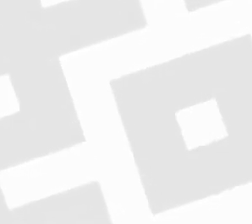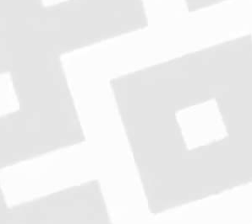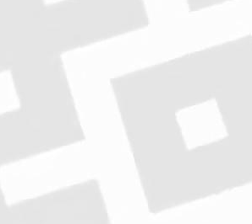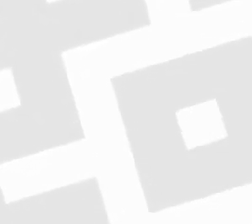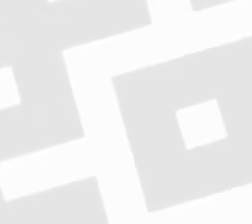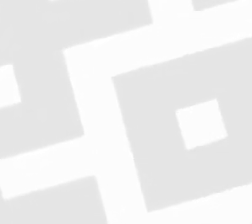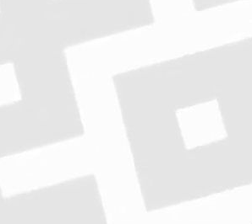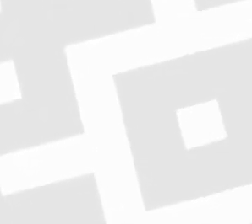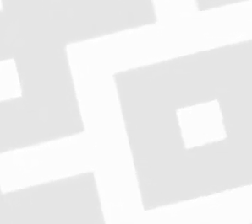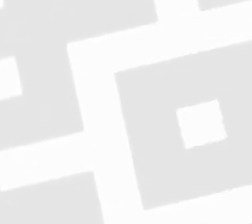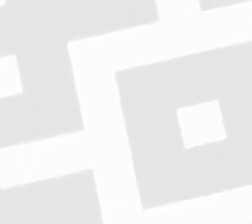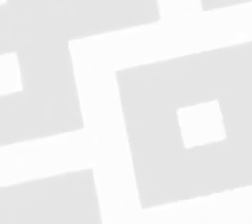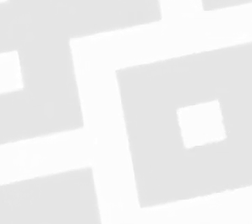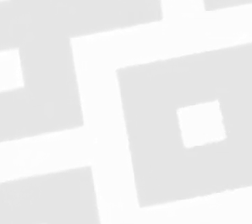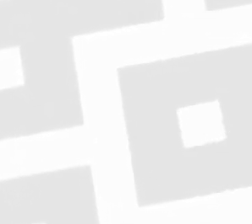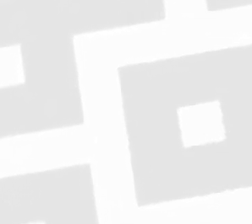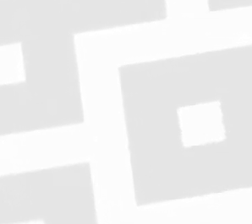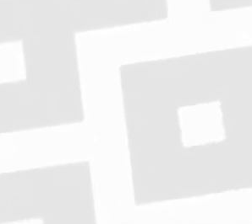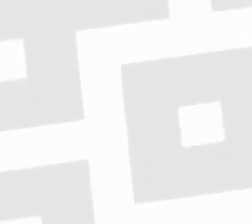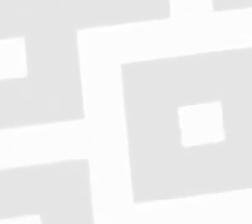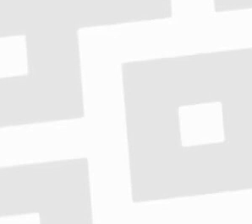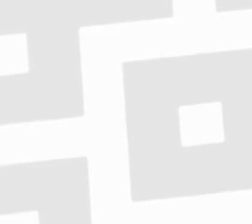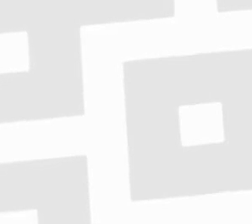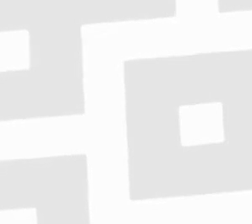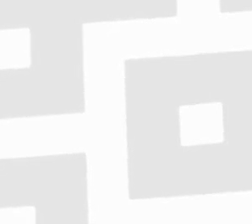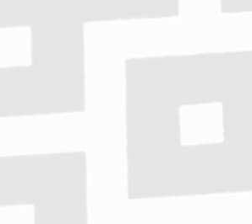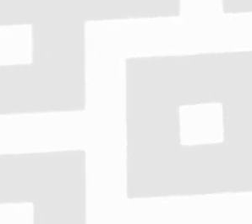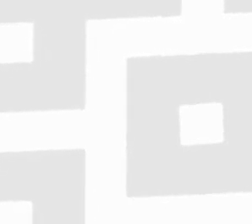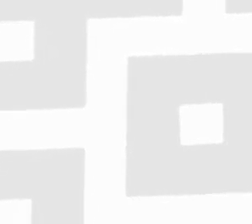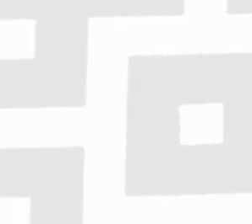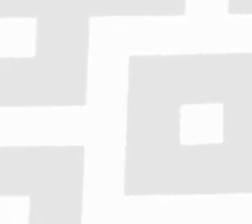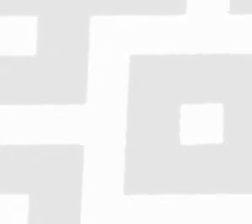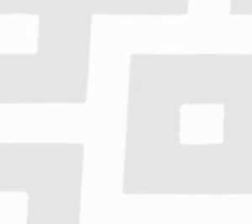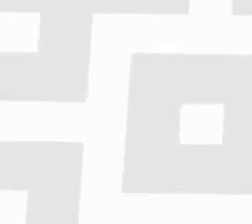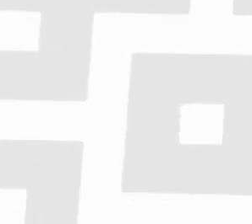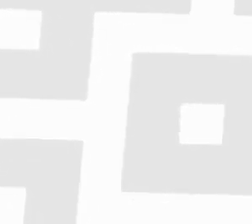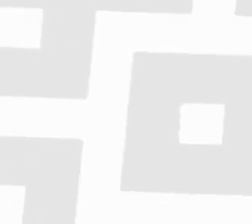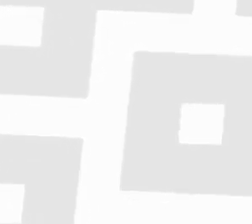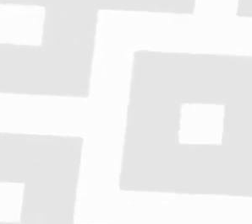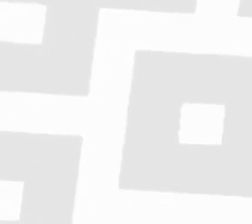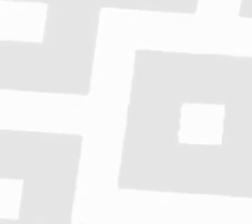Estrategia estatal contra el coronavirus. Actualización en Veracruz.